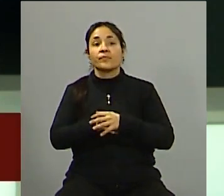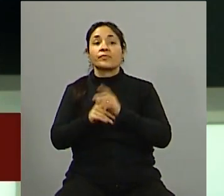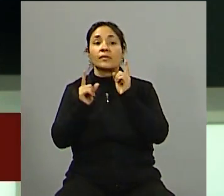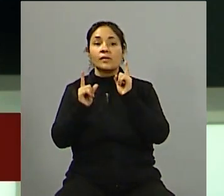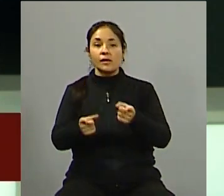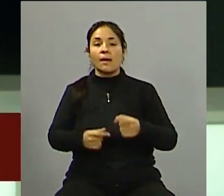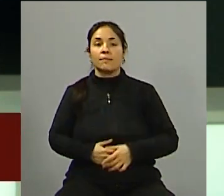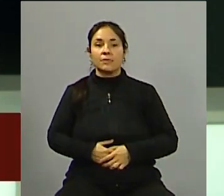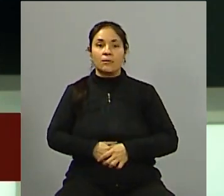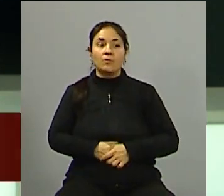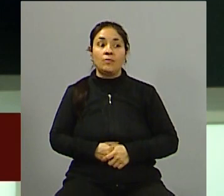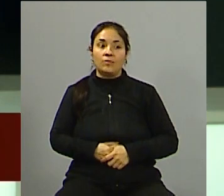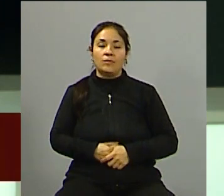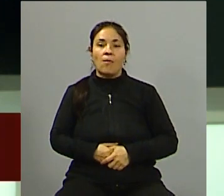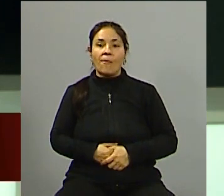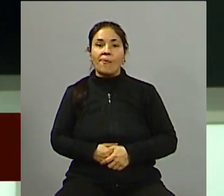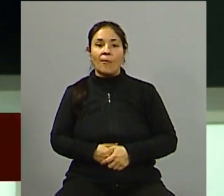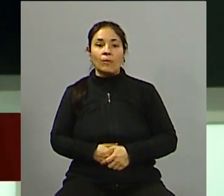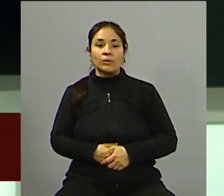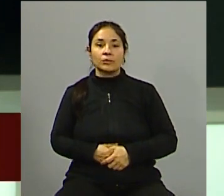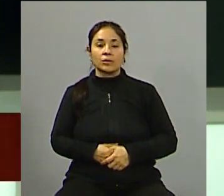en cuenta que en este contexto